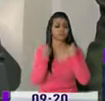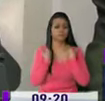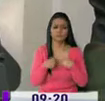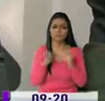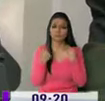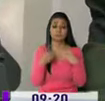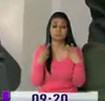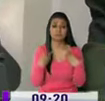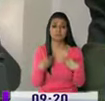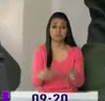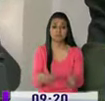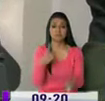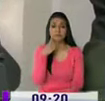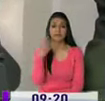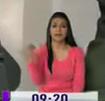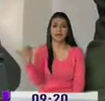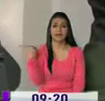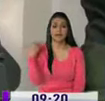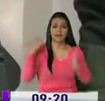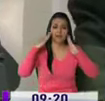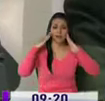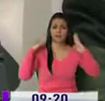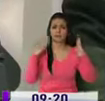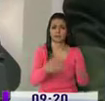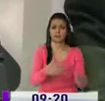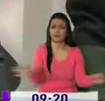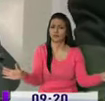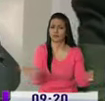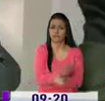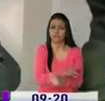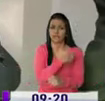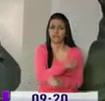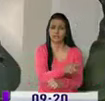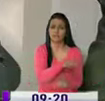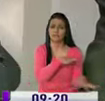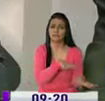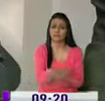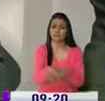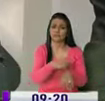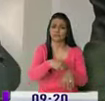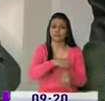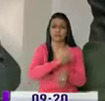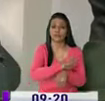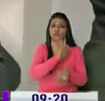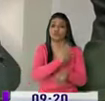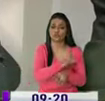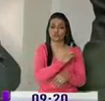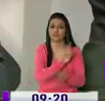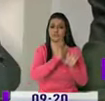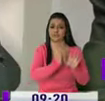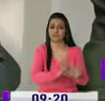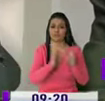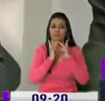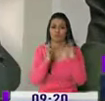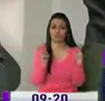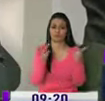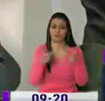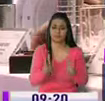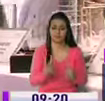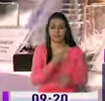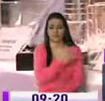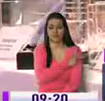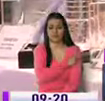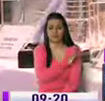mecanismos para garantizar absoluta y totalmente la operación normal de todas las universidades y escuelas